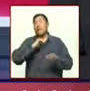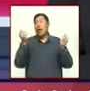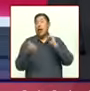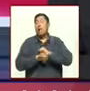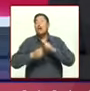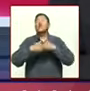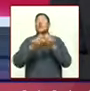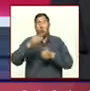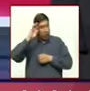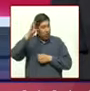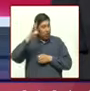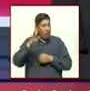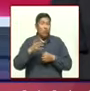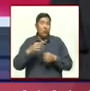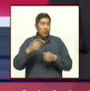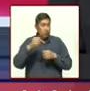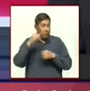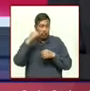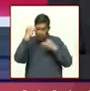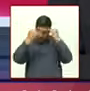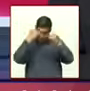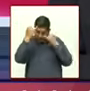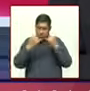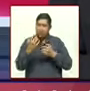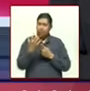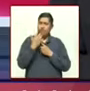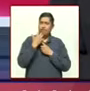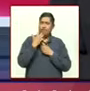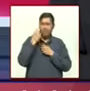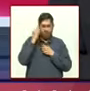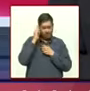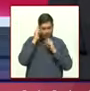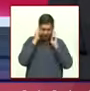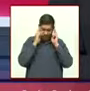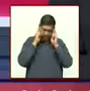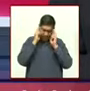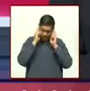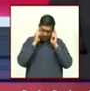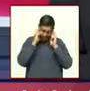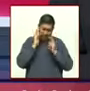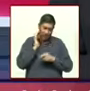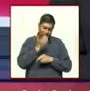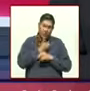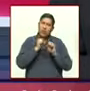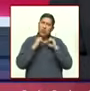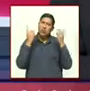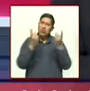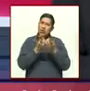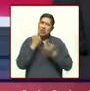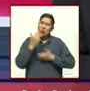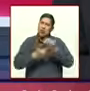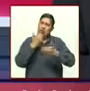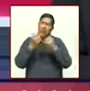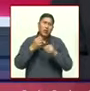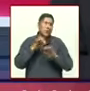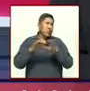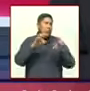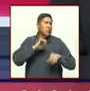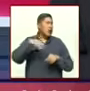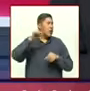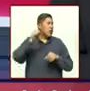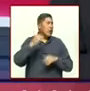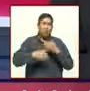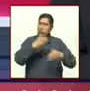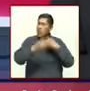transforma la manera en que creamos contenido, sino que también nos obliga a reflexionar sobre sus implicaciones en nuestra sociedad. A medida que la inteligencia